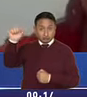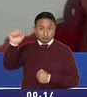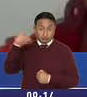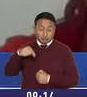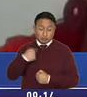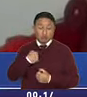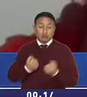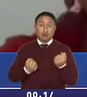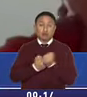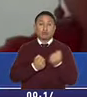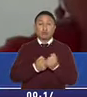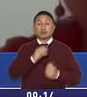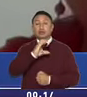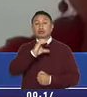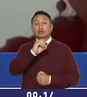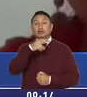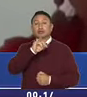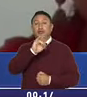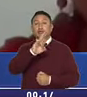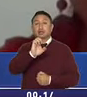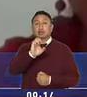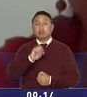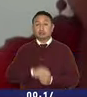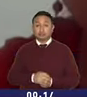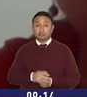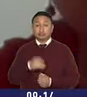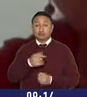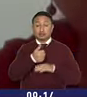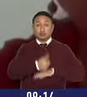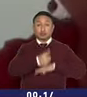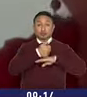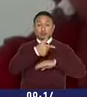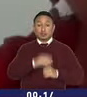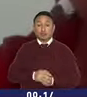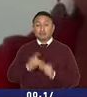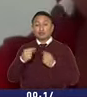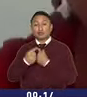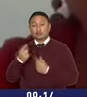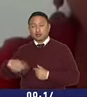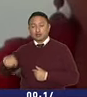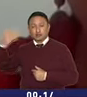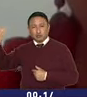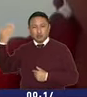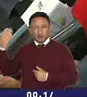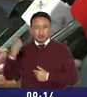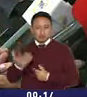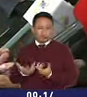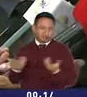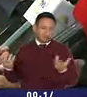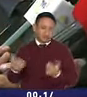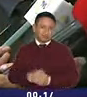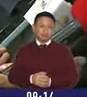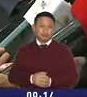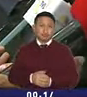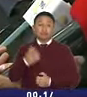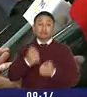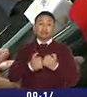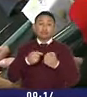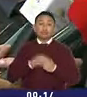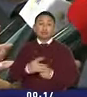decir, de Pachakutik. Tengo el apoyo y el respaldo de la CONAIE y el movimiento Pachakutik es el brazo político de la CONAIE. Este escándalo